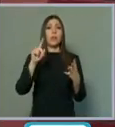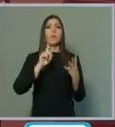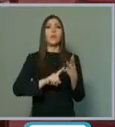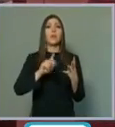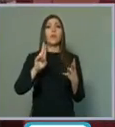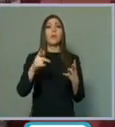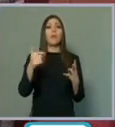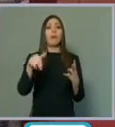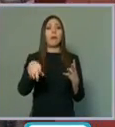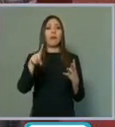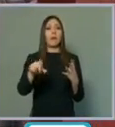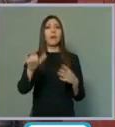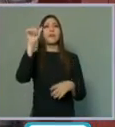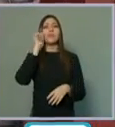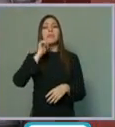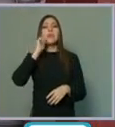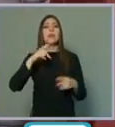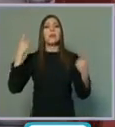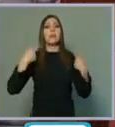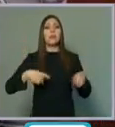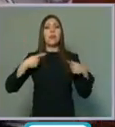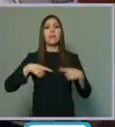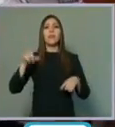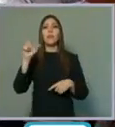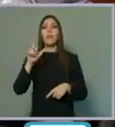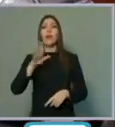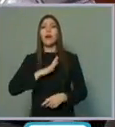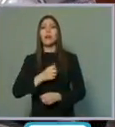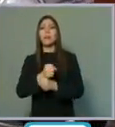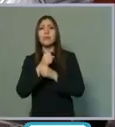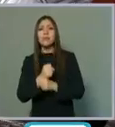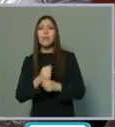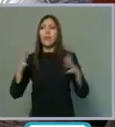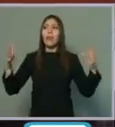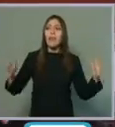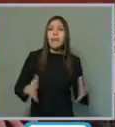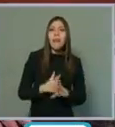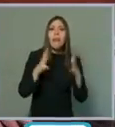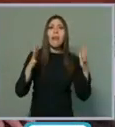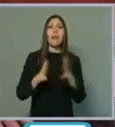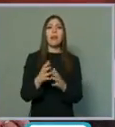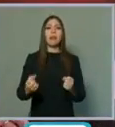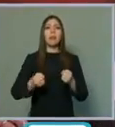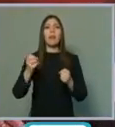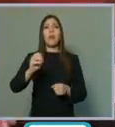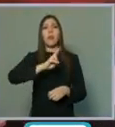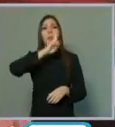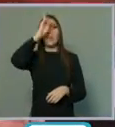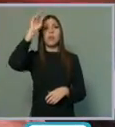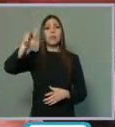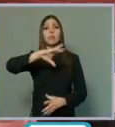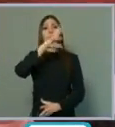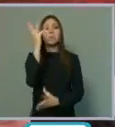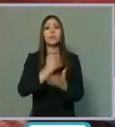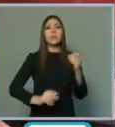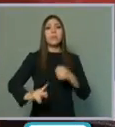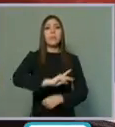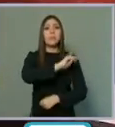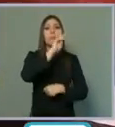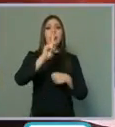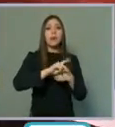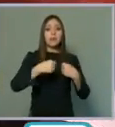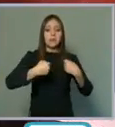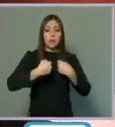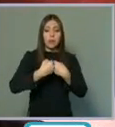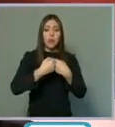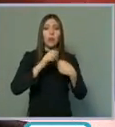fijas casi siempre como el refugiado huye de una situación de violencia o de guerra, pues normalmente los países limítrofes donde está el conflicto